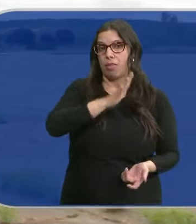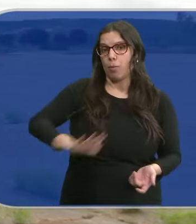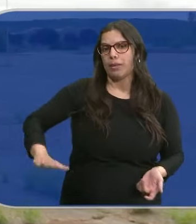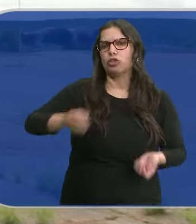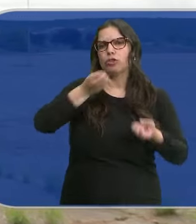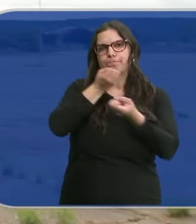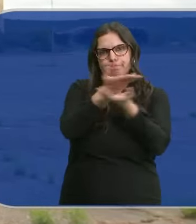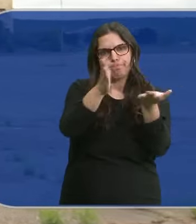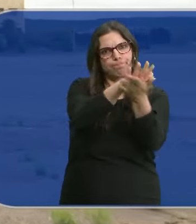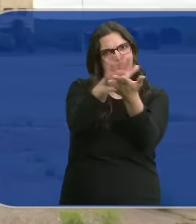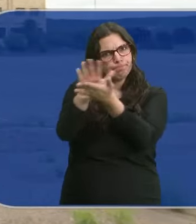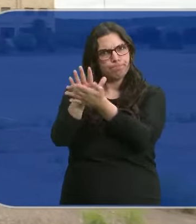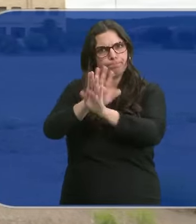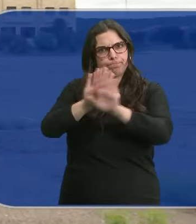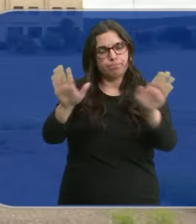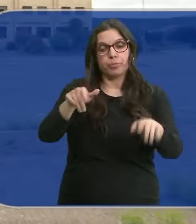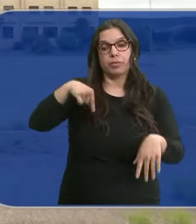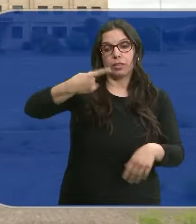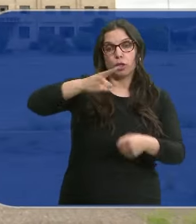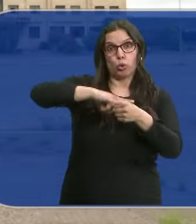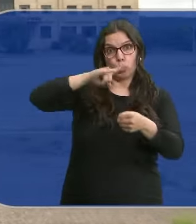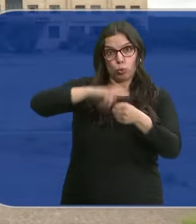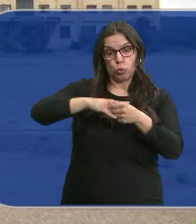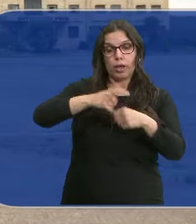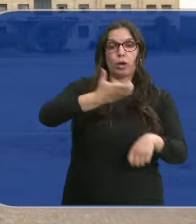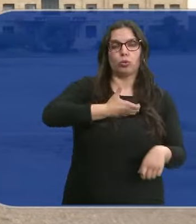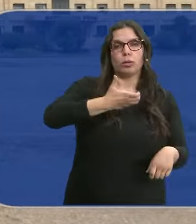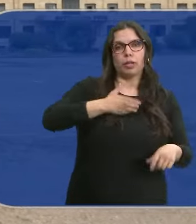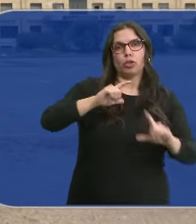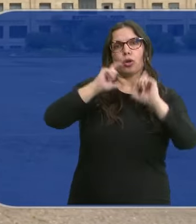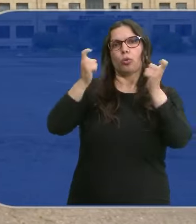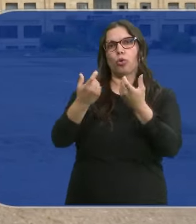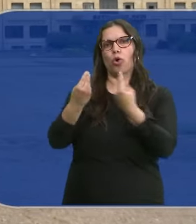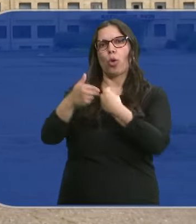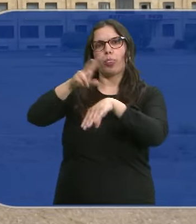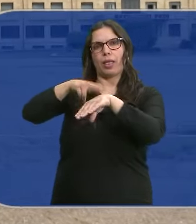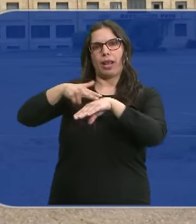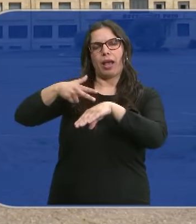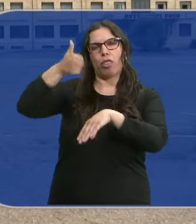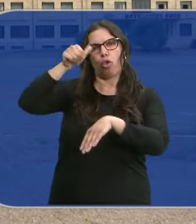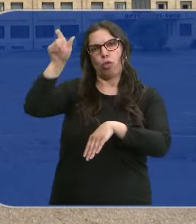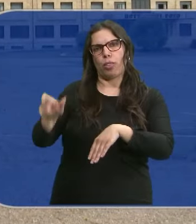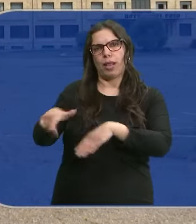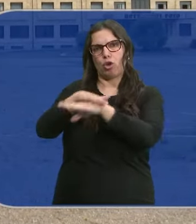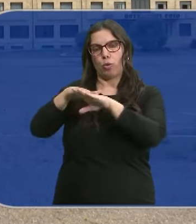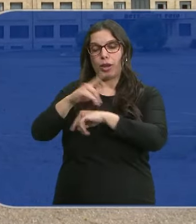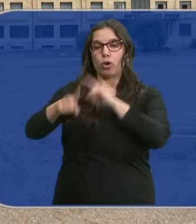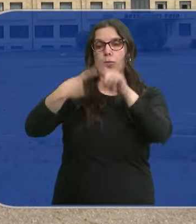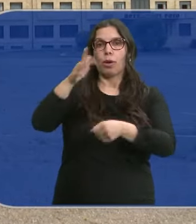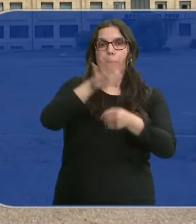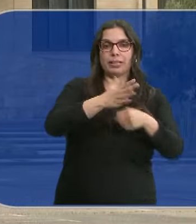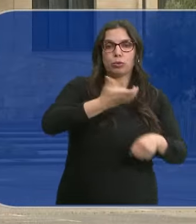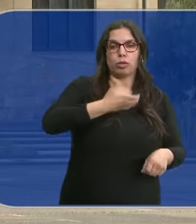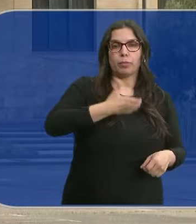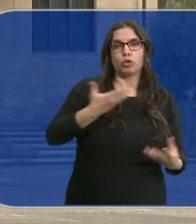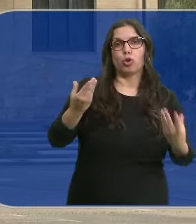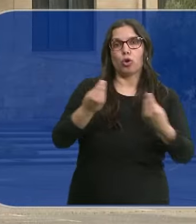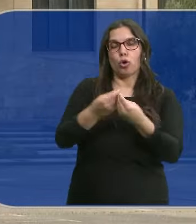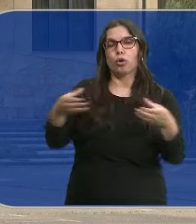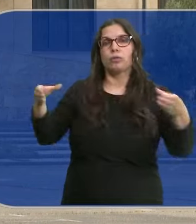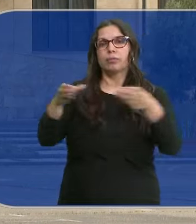les ha intentado tranquilizar y el lunes se reunirá el ayuntamiento con la delegación del gobierno y el martes lo hará el consistorio con la